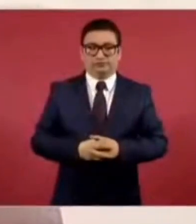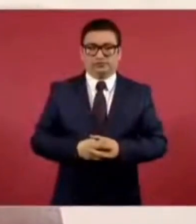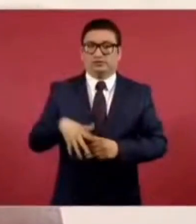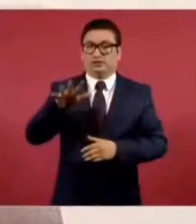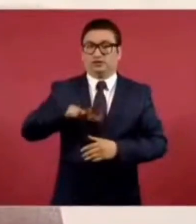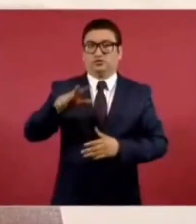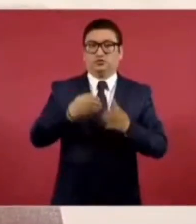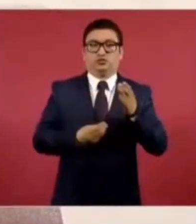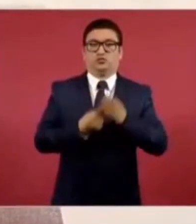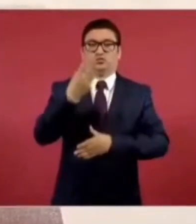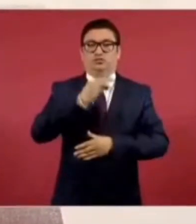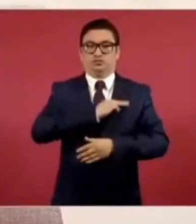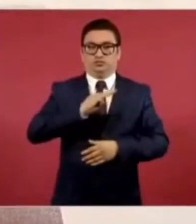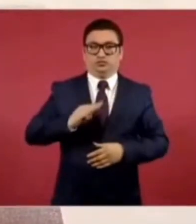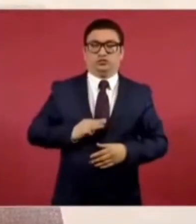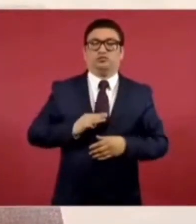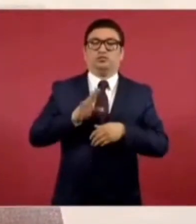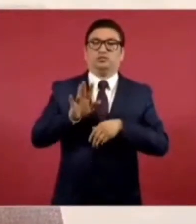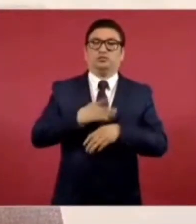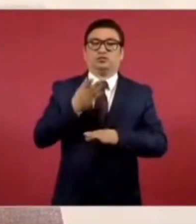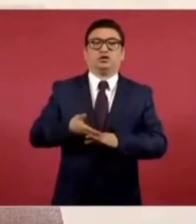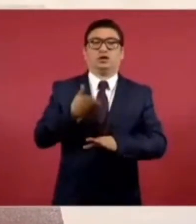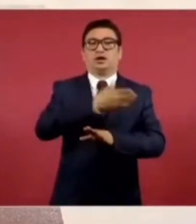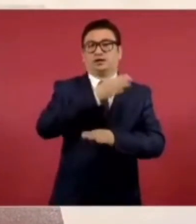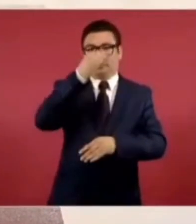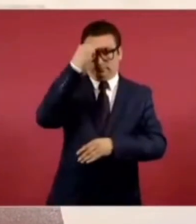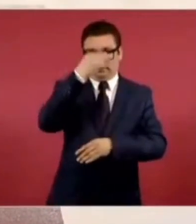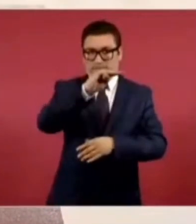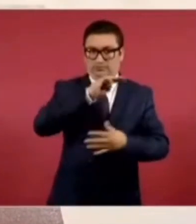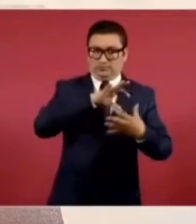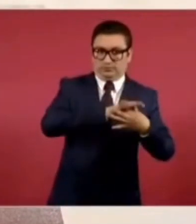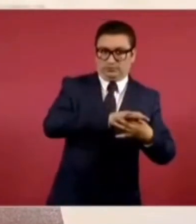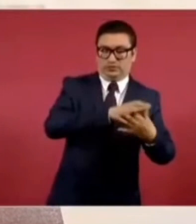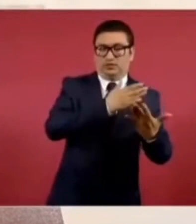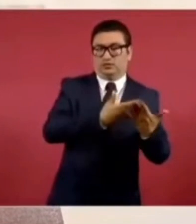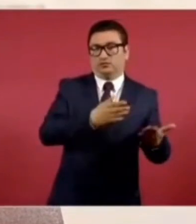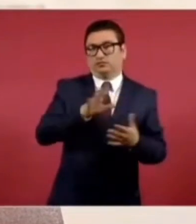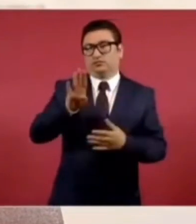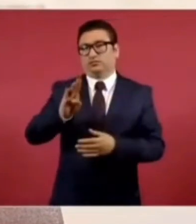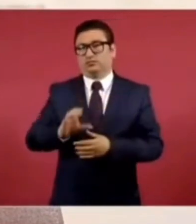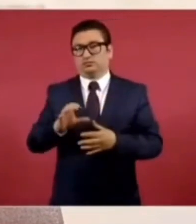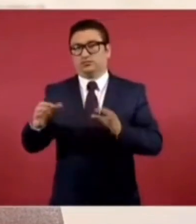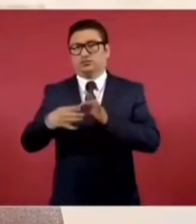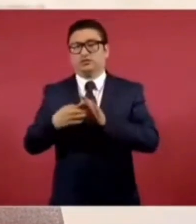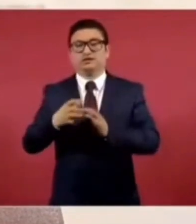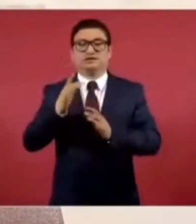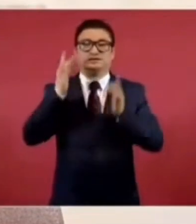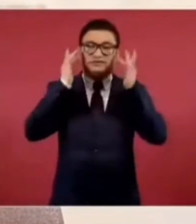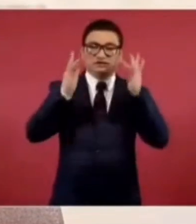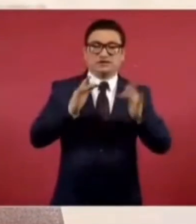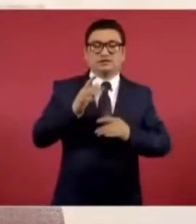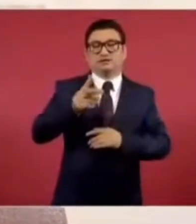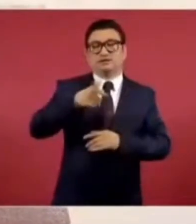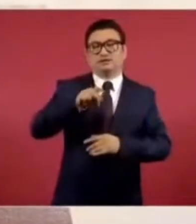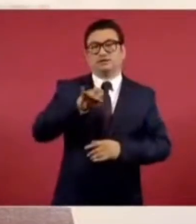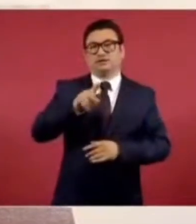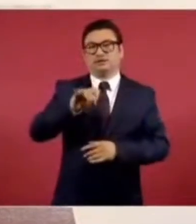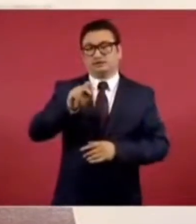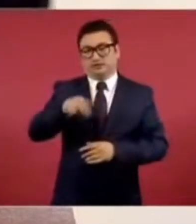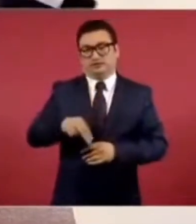Municipio que antes pertenecía a Mexicali eh San Quintín está